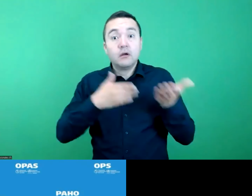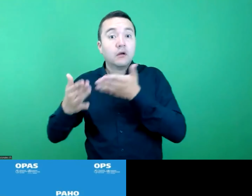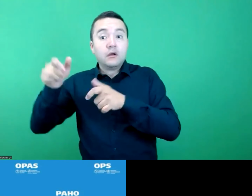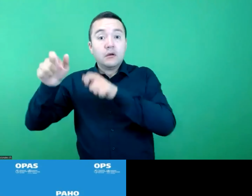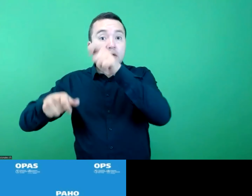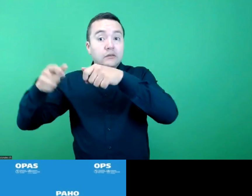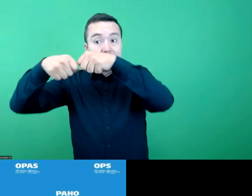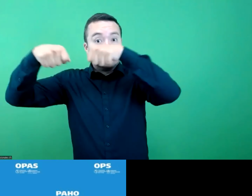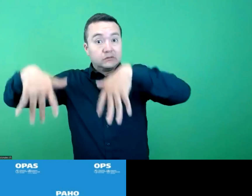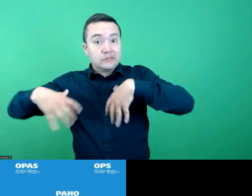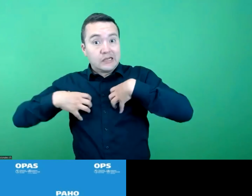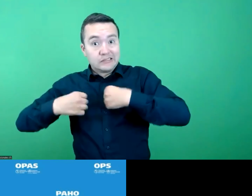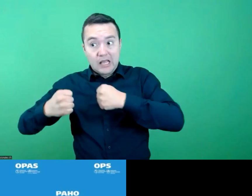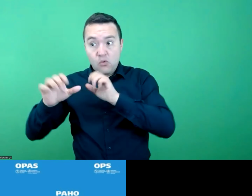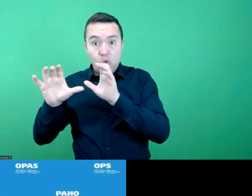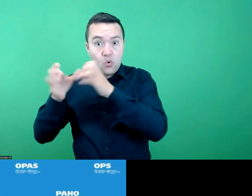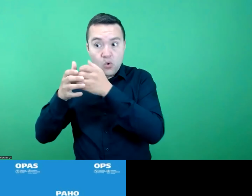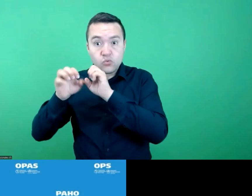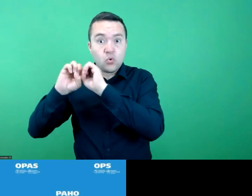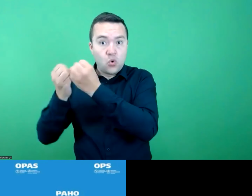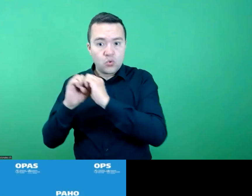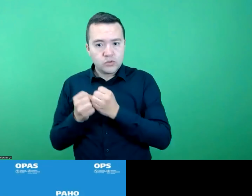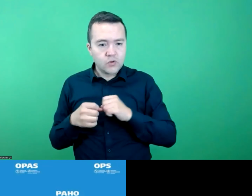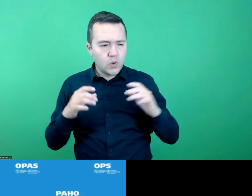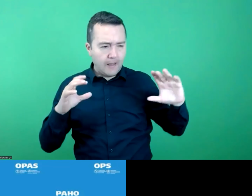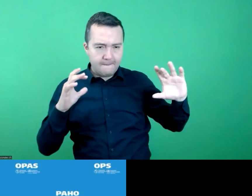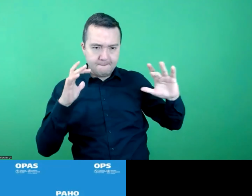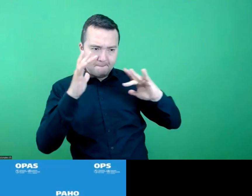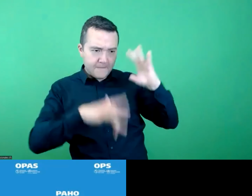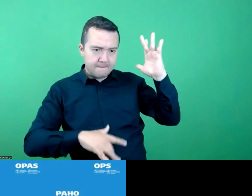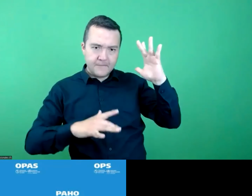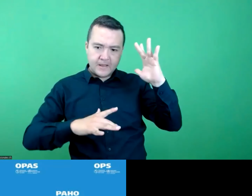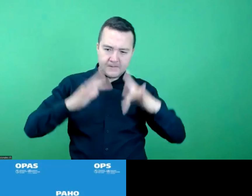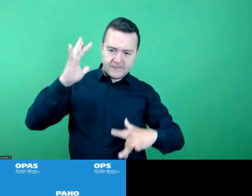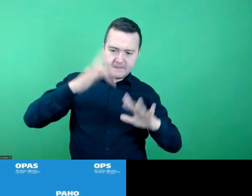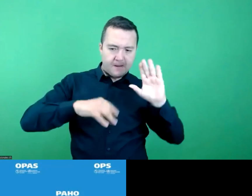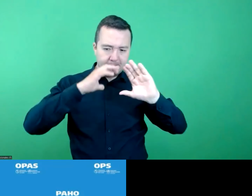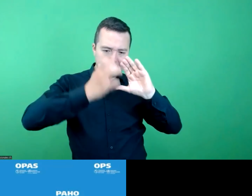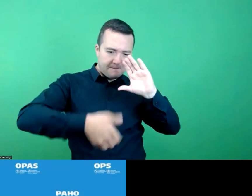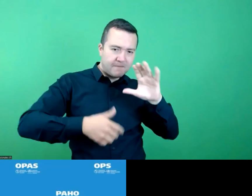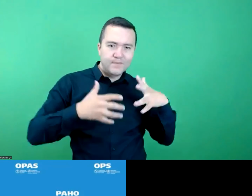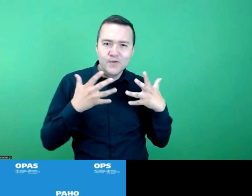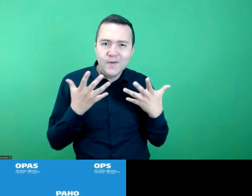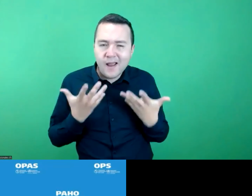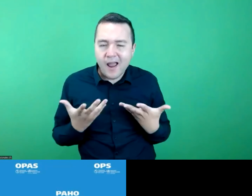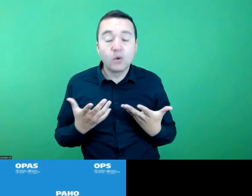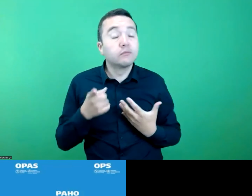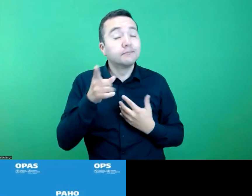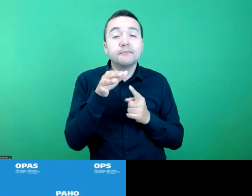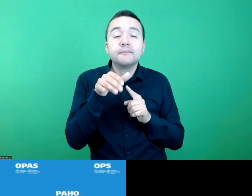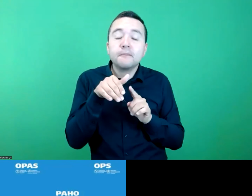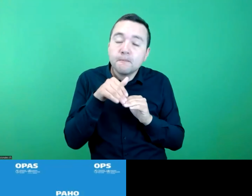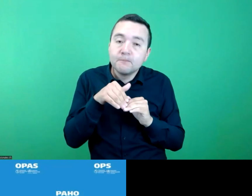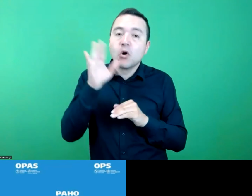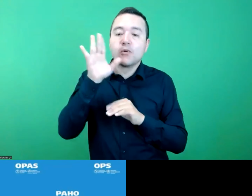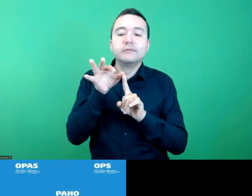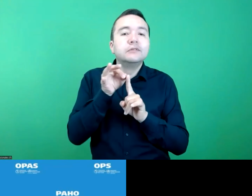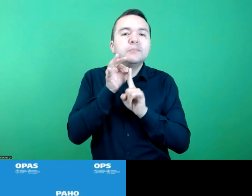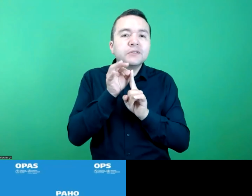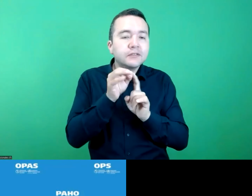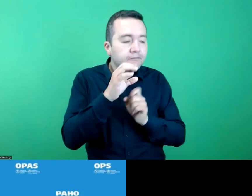importantes para lograr una escucha activa e incluso respeto hacia los pacientes y